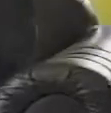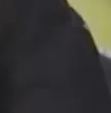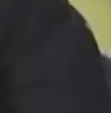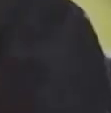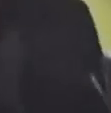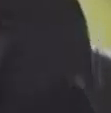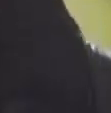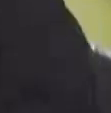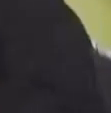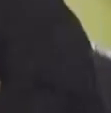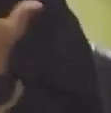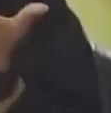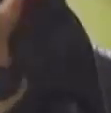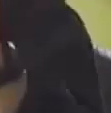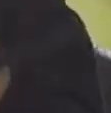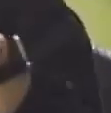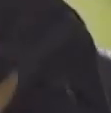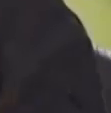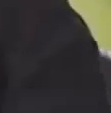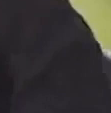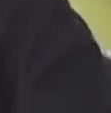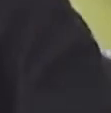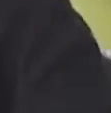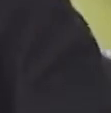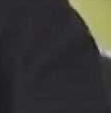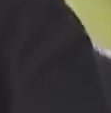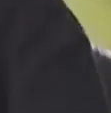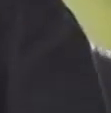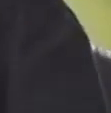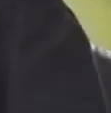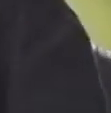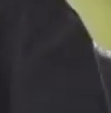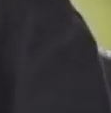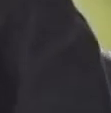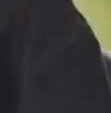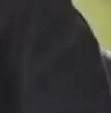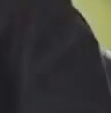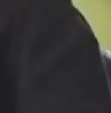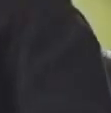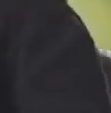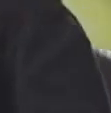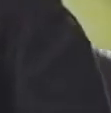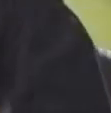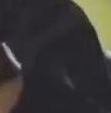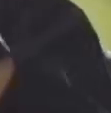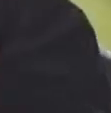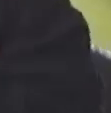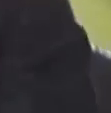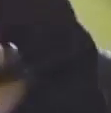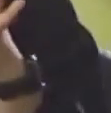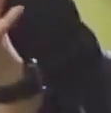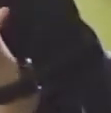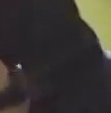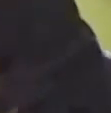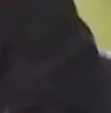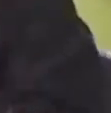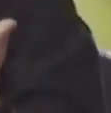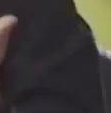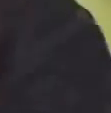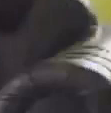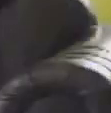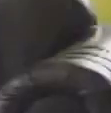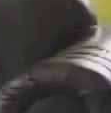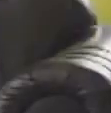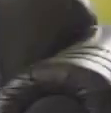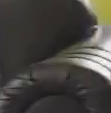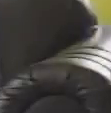continuar. Entonces, seguí en la comunidad, en la Universidad de San Carlos de Guatemala, estudiando psicología y educación